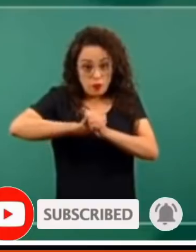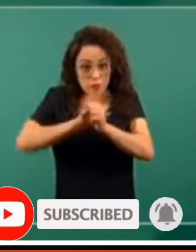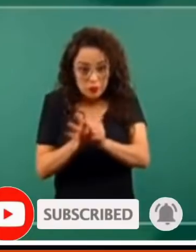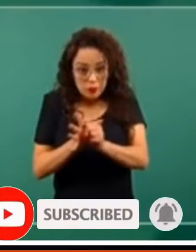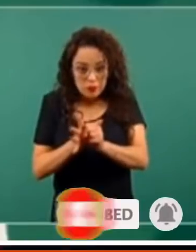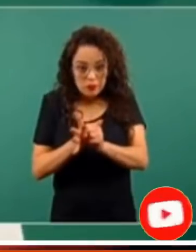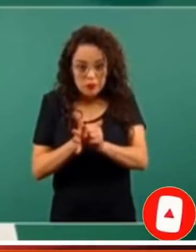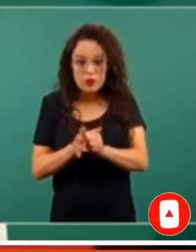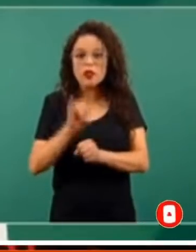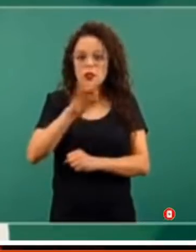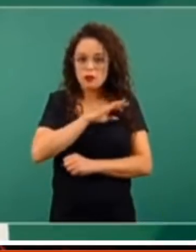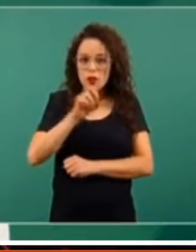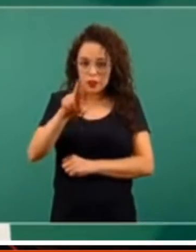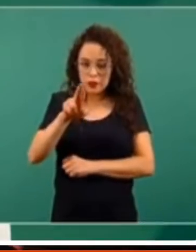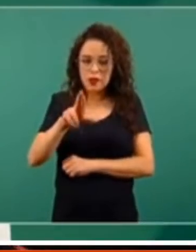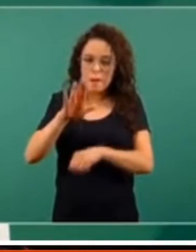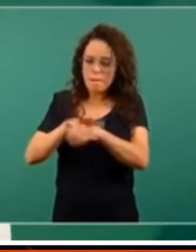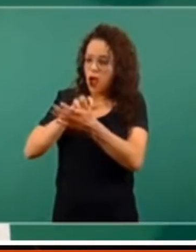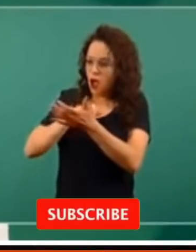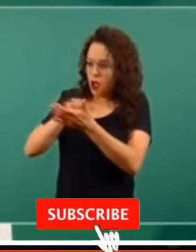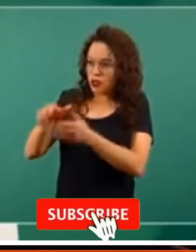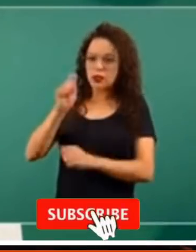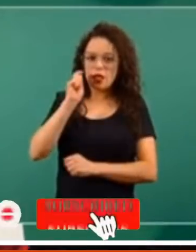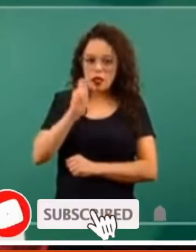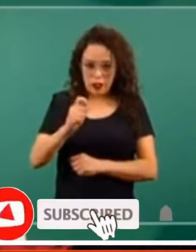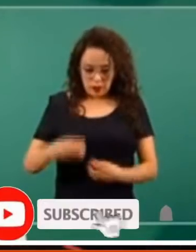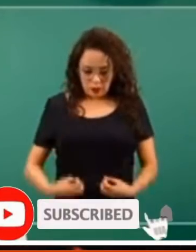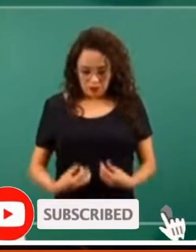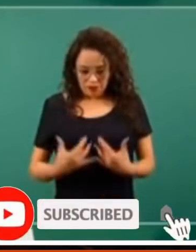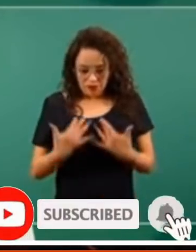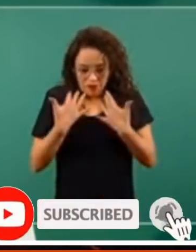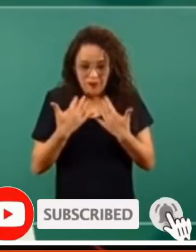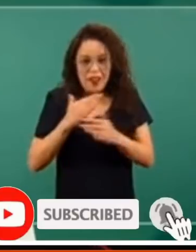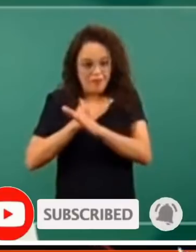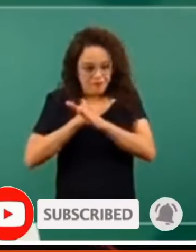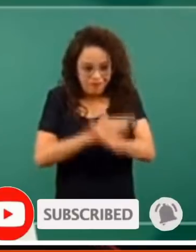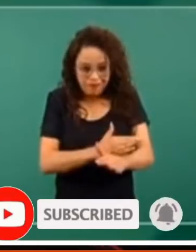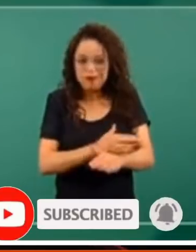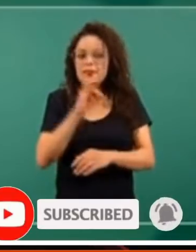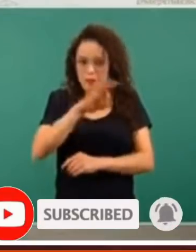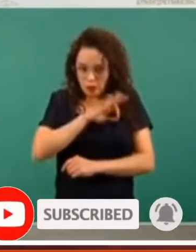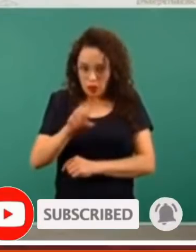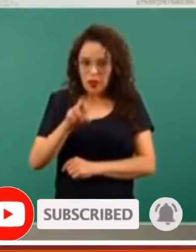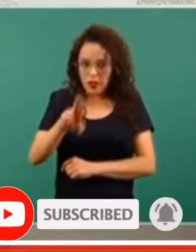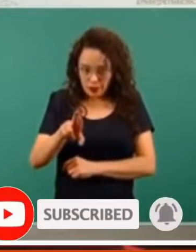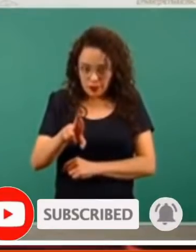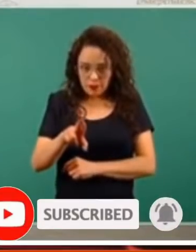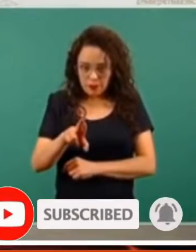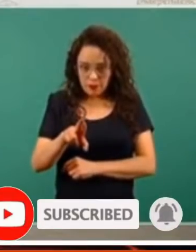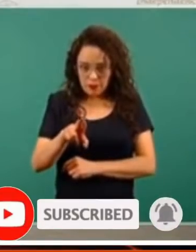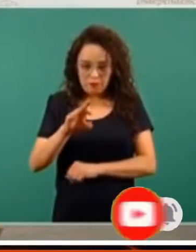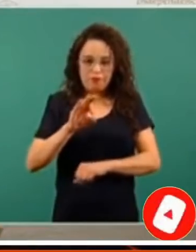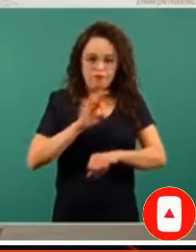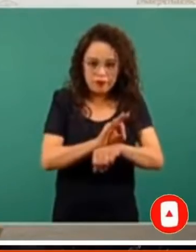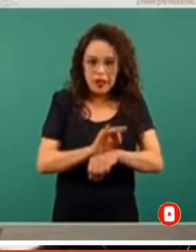mayoría tenga una respuesta inmune que le proteja. Es muy probable. Pero consideramos